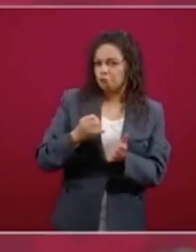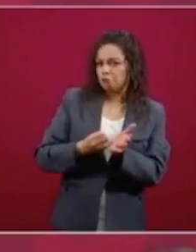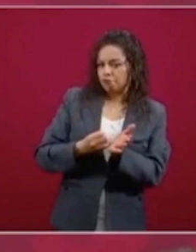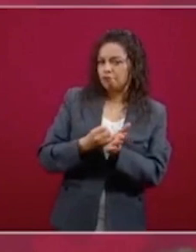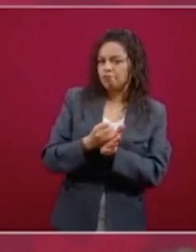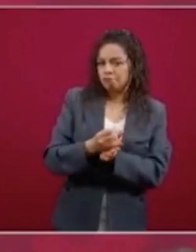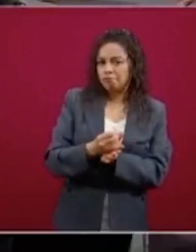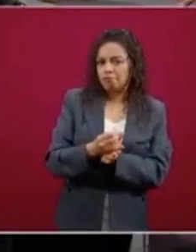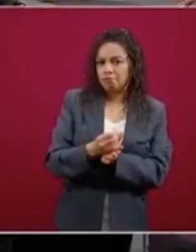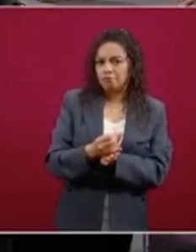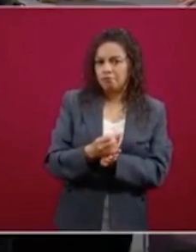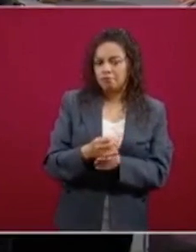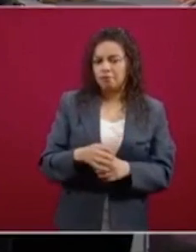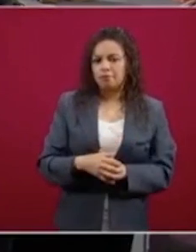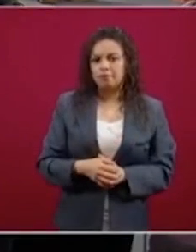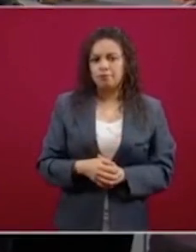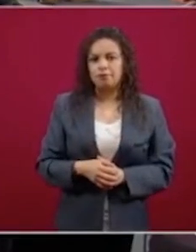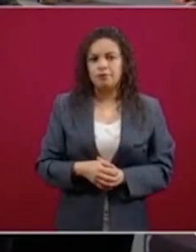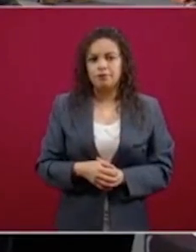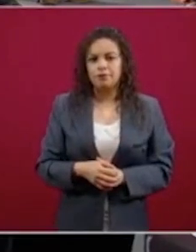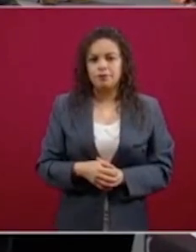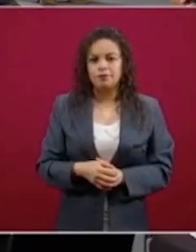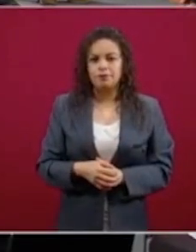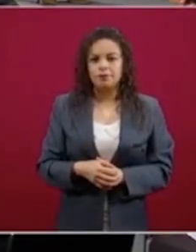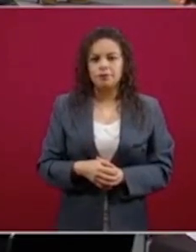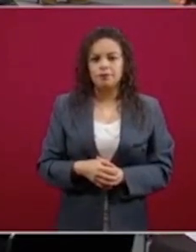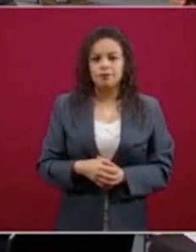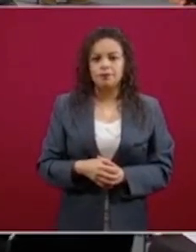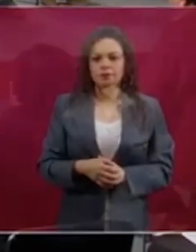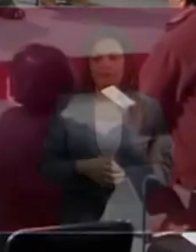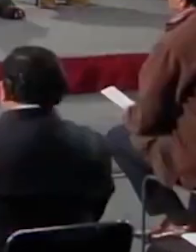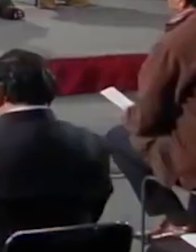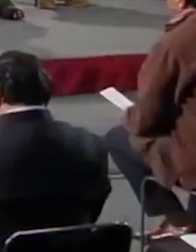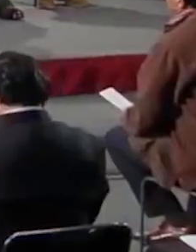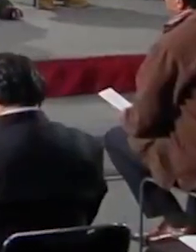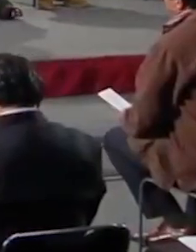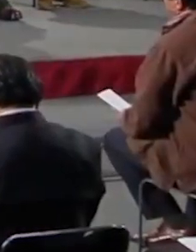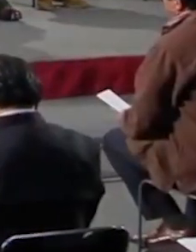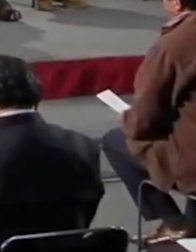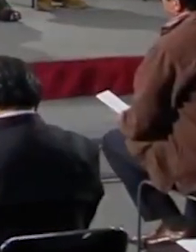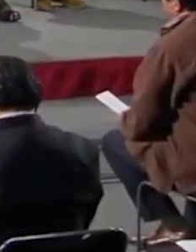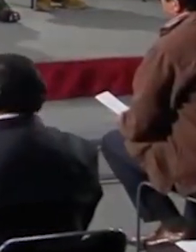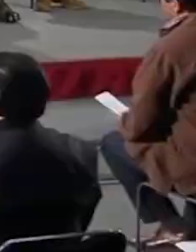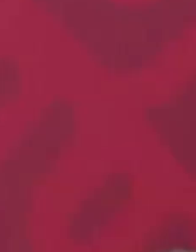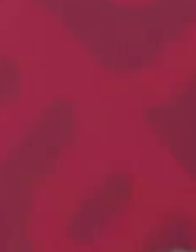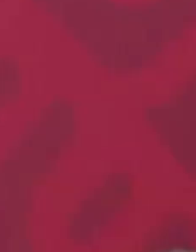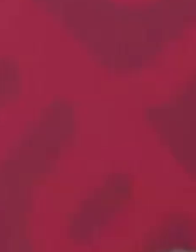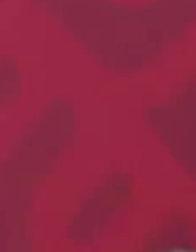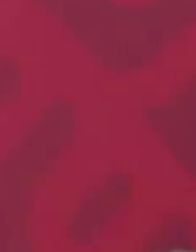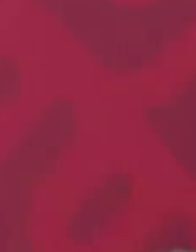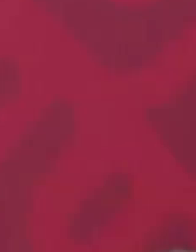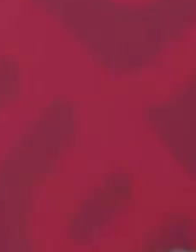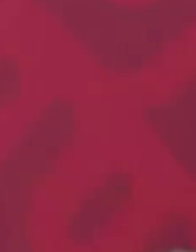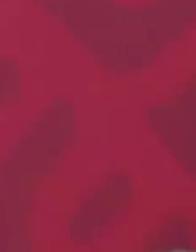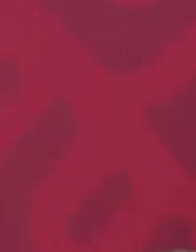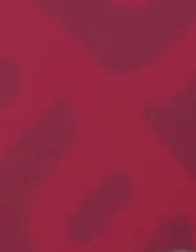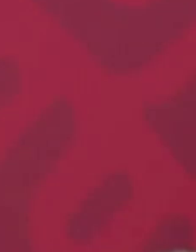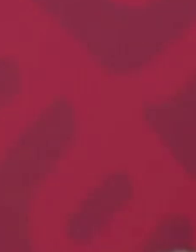sobre estas 10 subsecretarías, con la idea de